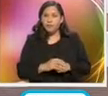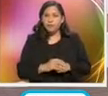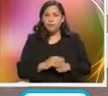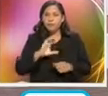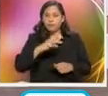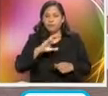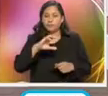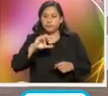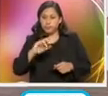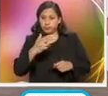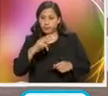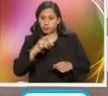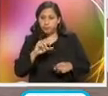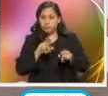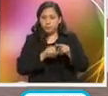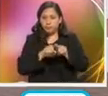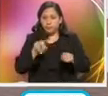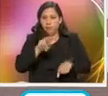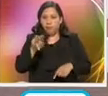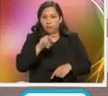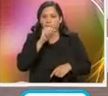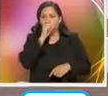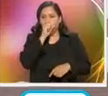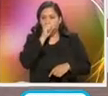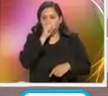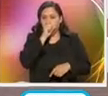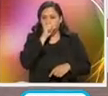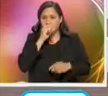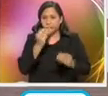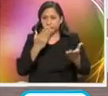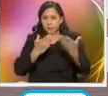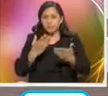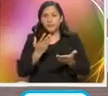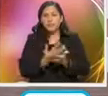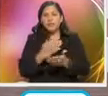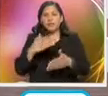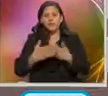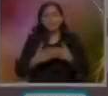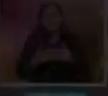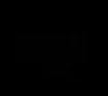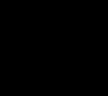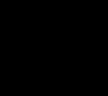y Hugo, los hermanos, muchísimas gracias, de verdad. Mucho éxito, los esperamos muy Muchas pronto y gracias. nos Muchas gracias. invitan entonces.